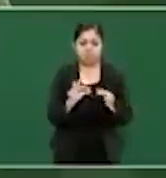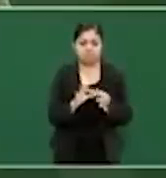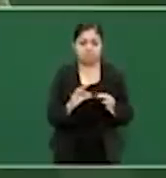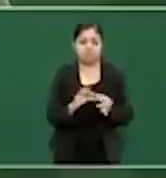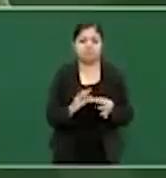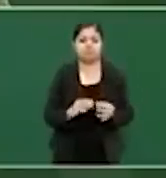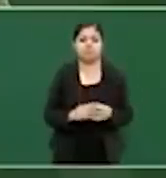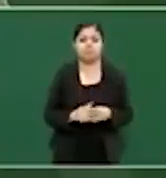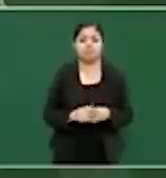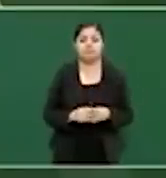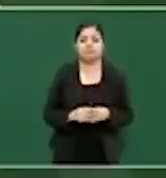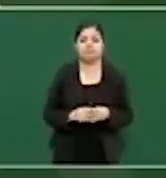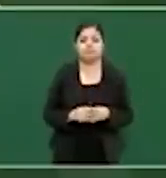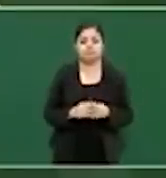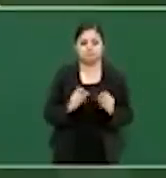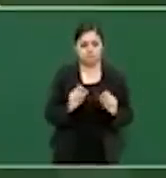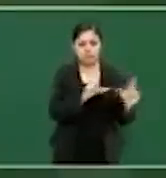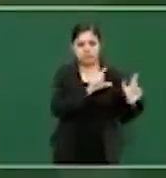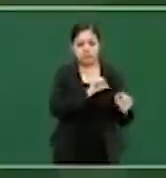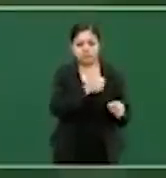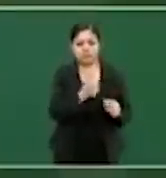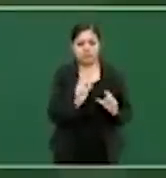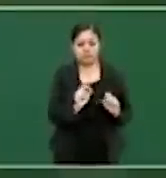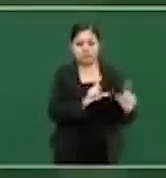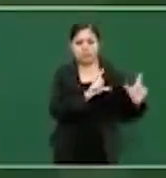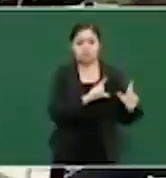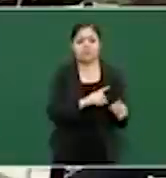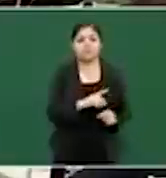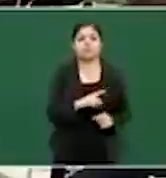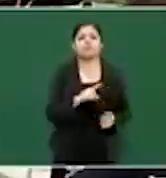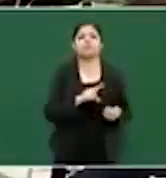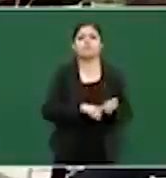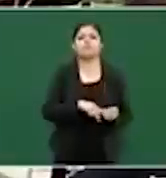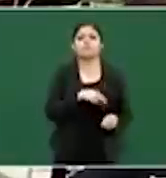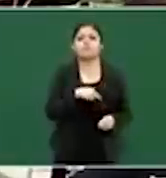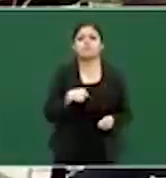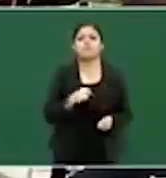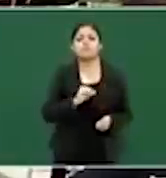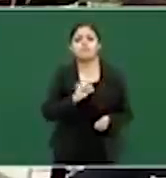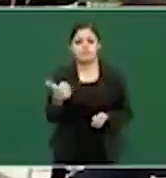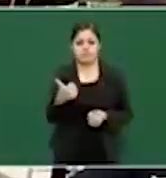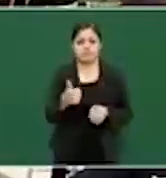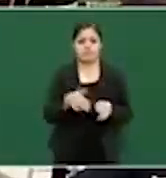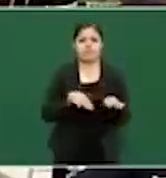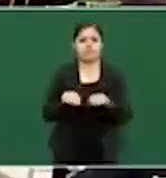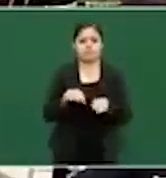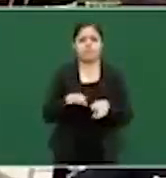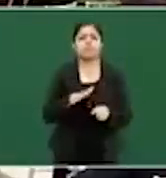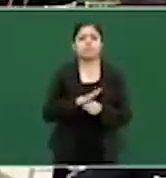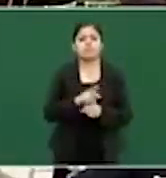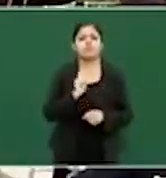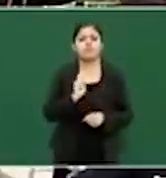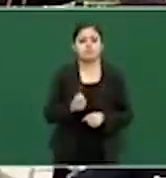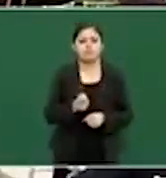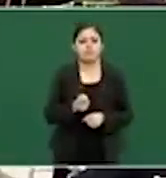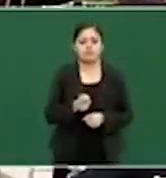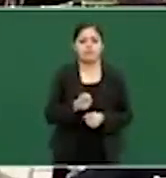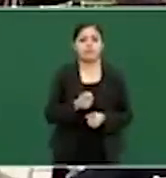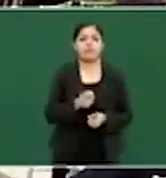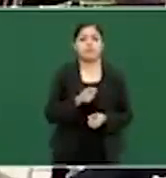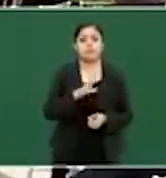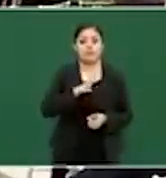hacemos la… Aquí sigue, por favor. Tenemos una actividad que se va a desarrollar en la base aérea de Santa